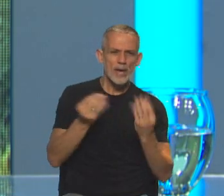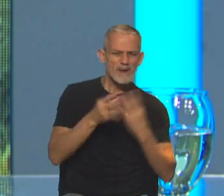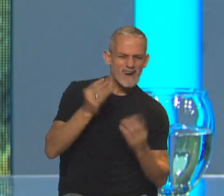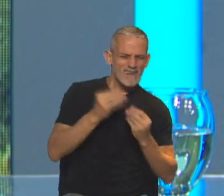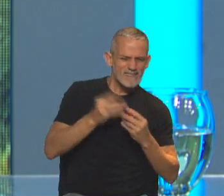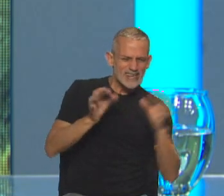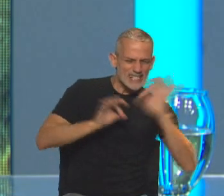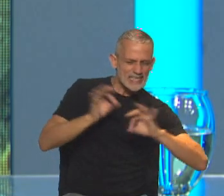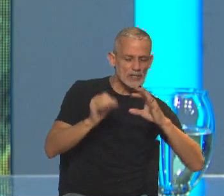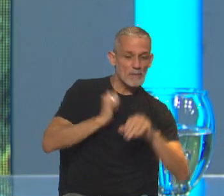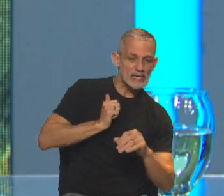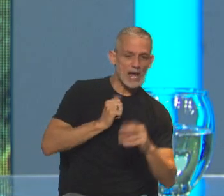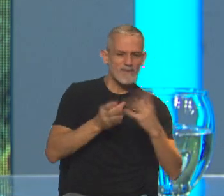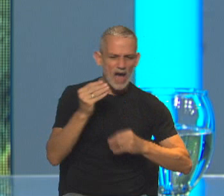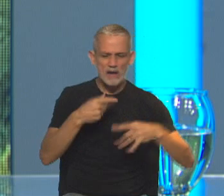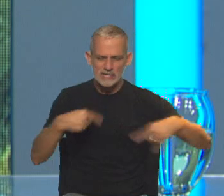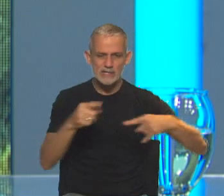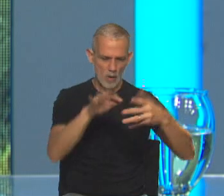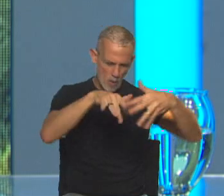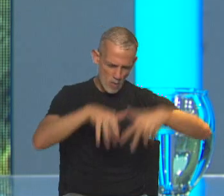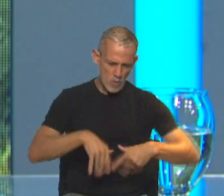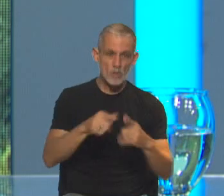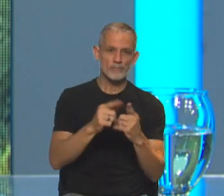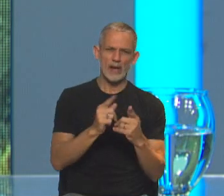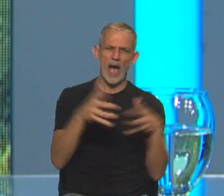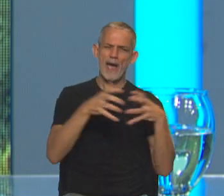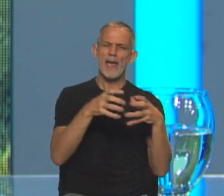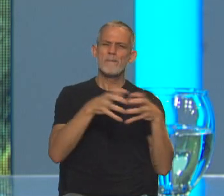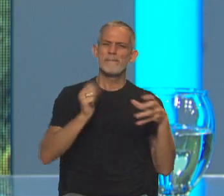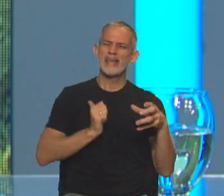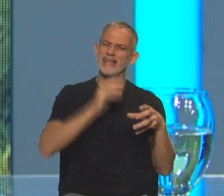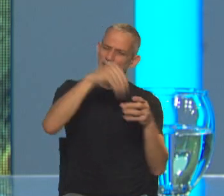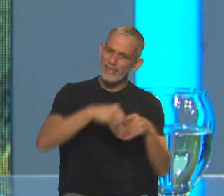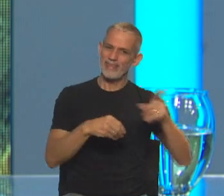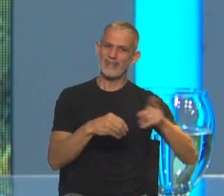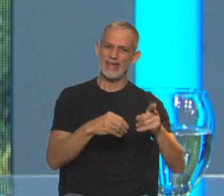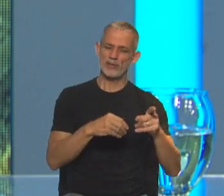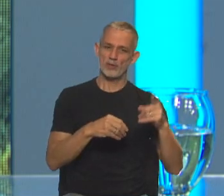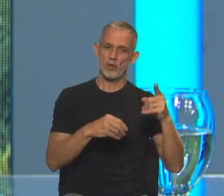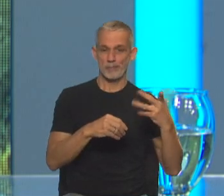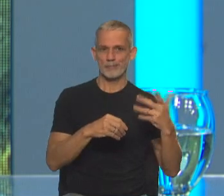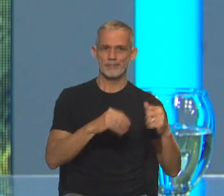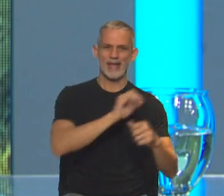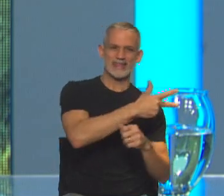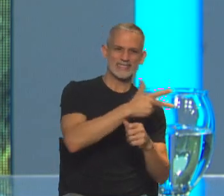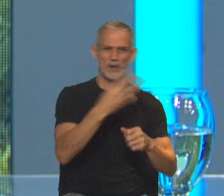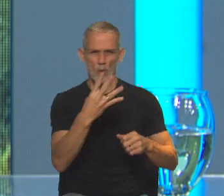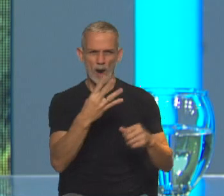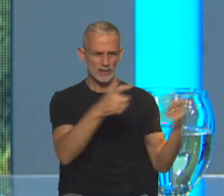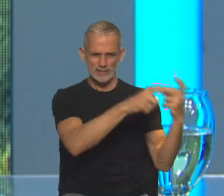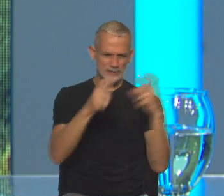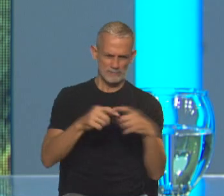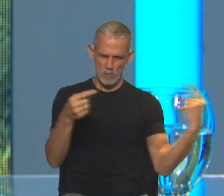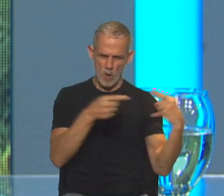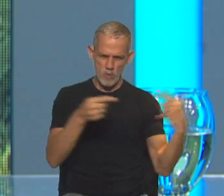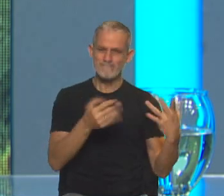estratégico-militares. Vuelvo a insistir, también tenía que ver con una movida interna de las diferencias entre la tercera y la cuarta junta militar, tenía que ver